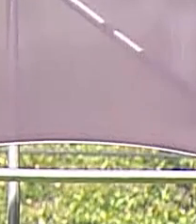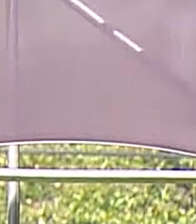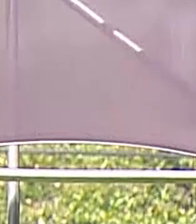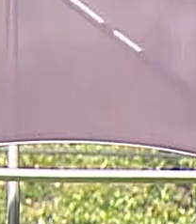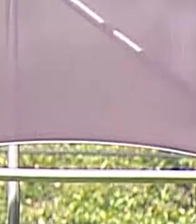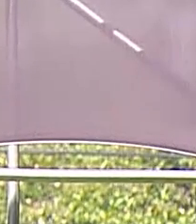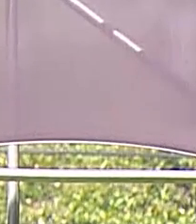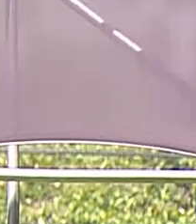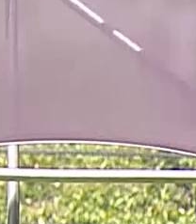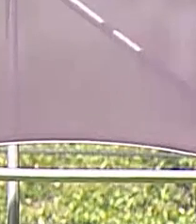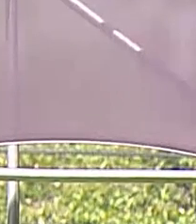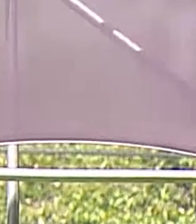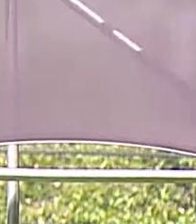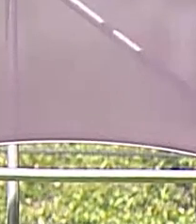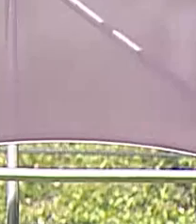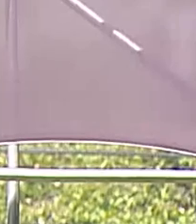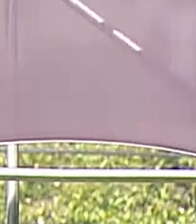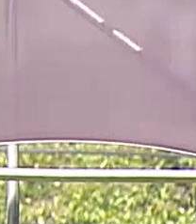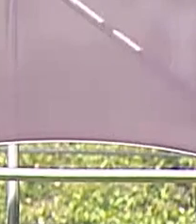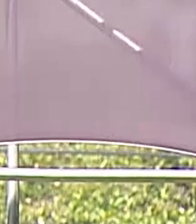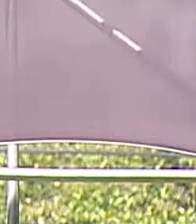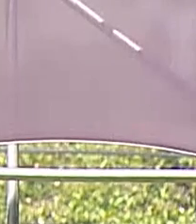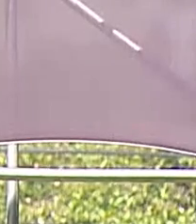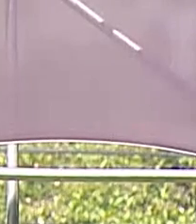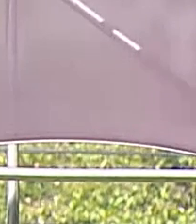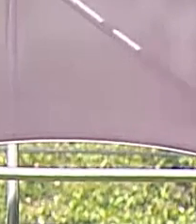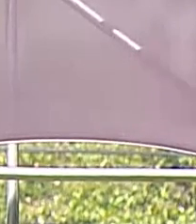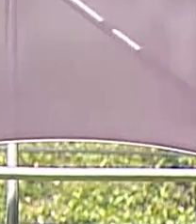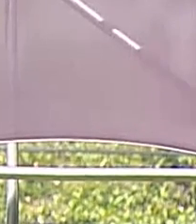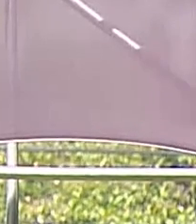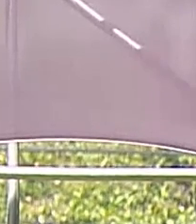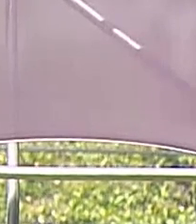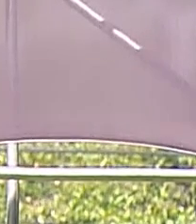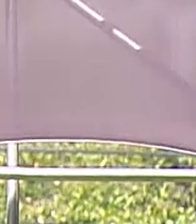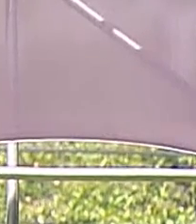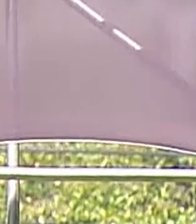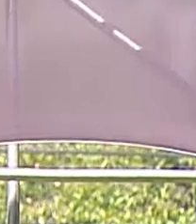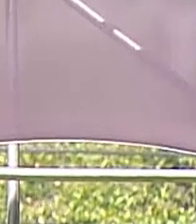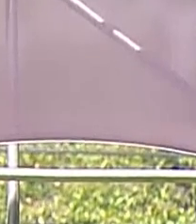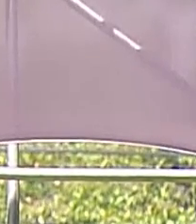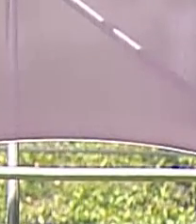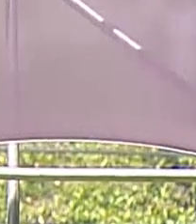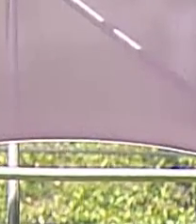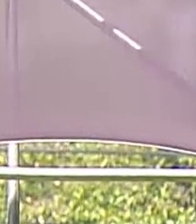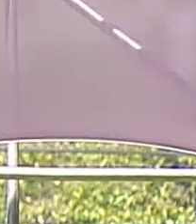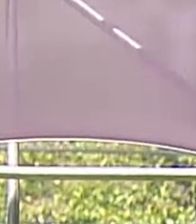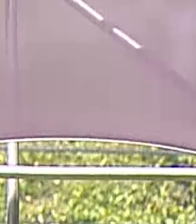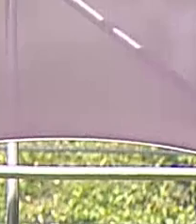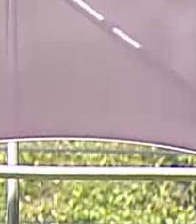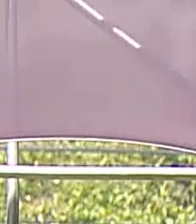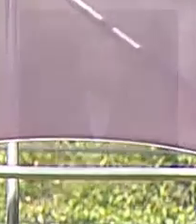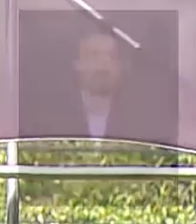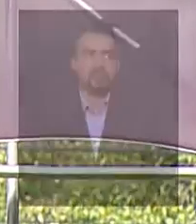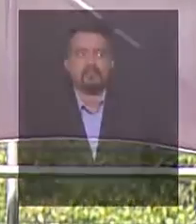las montañas, las calles, todos los testigos silenciosos de la vida conocen bien a